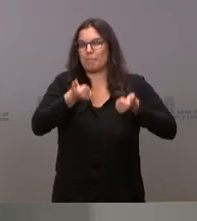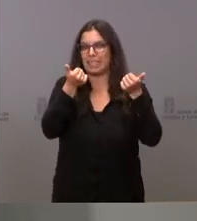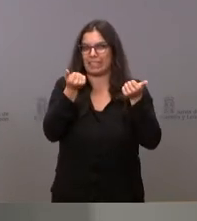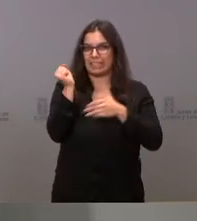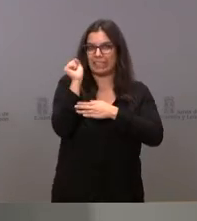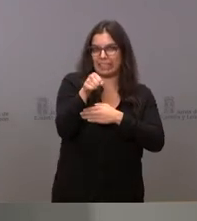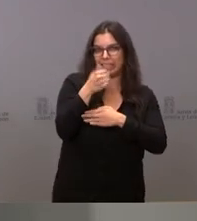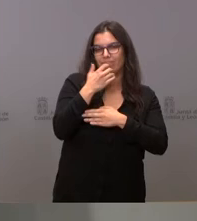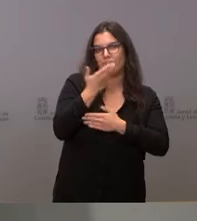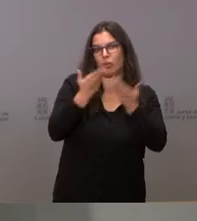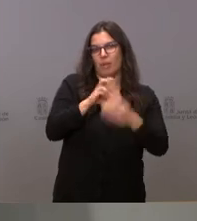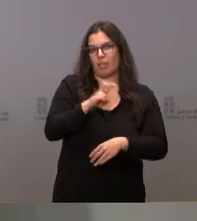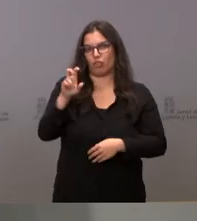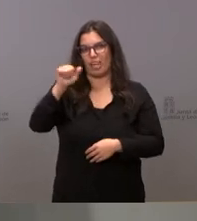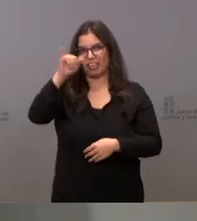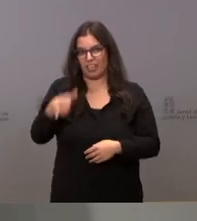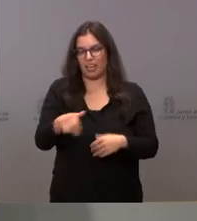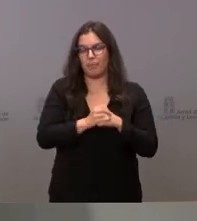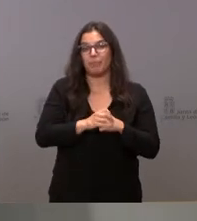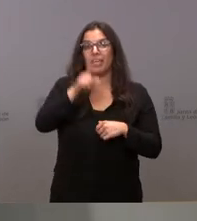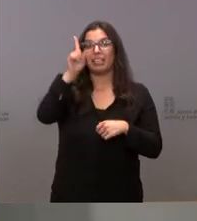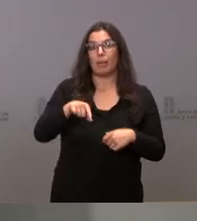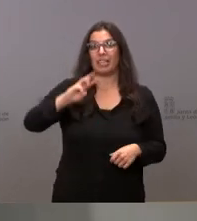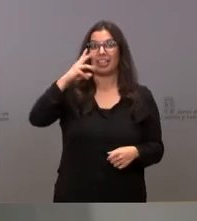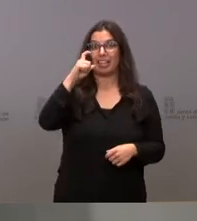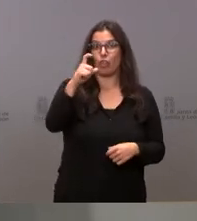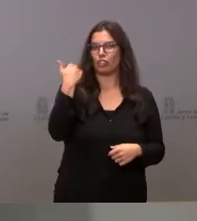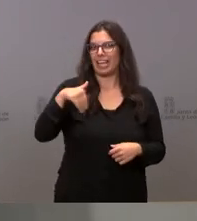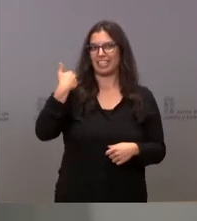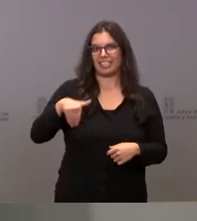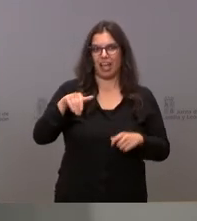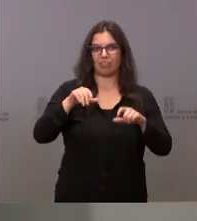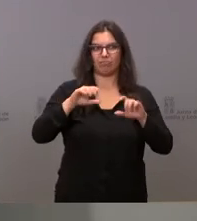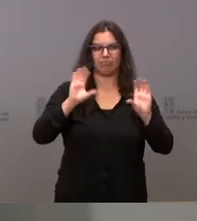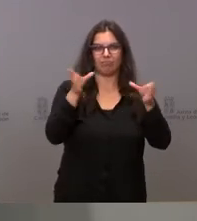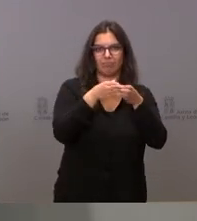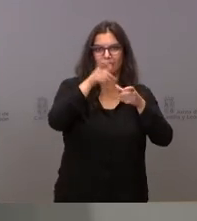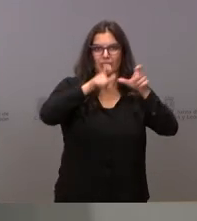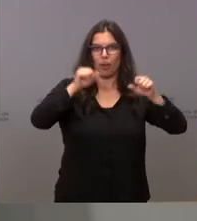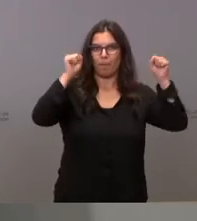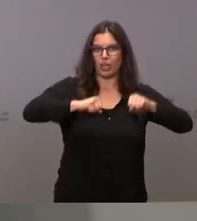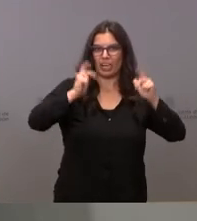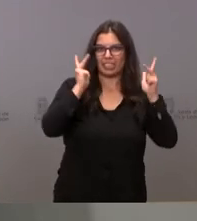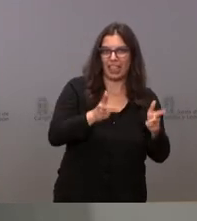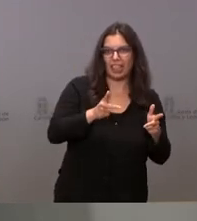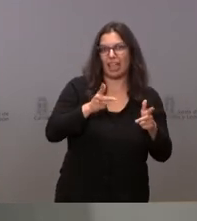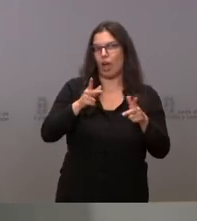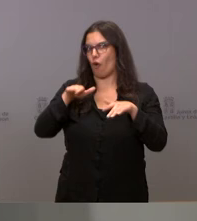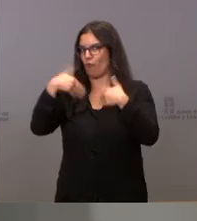la de Astra. Estamos vacunando ya tercera dosis en mayores y en residencias. Además, hemos